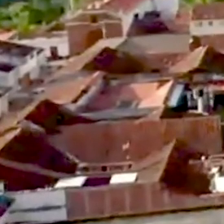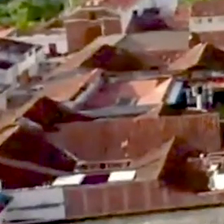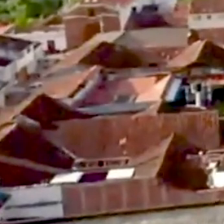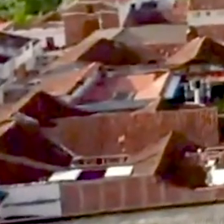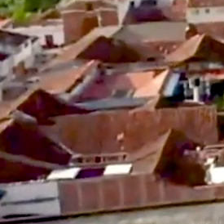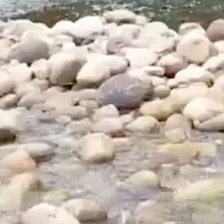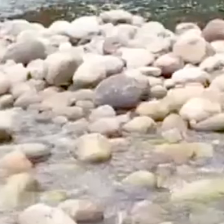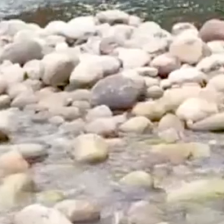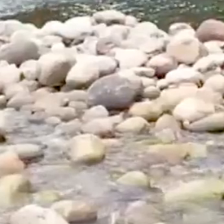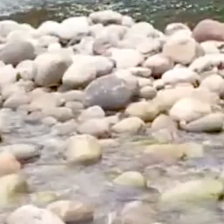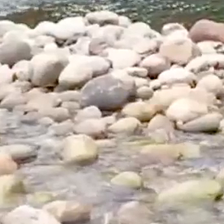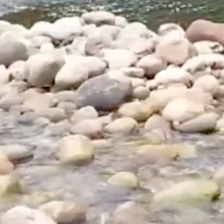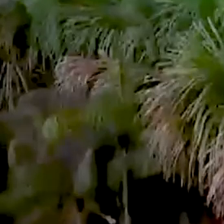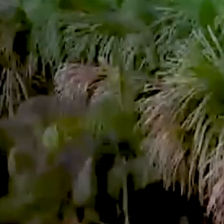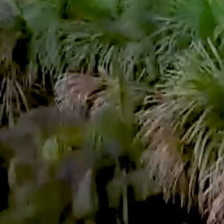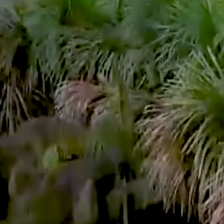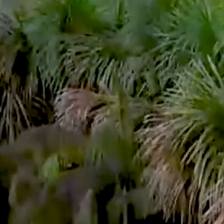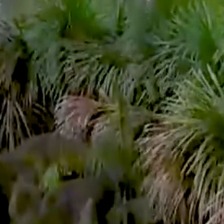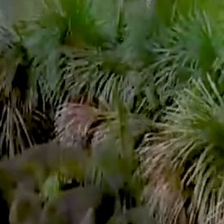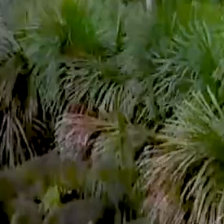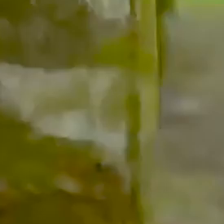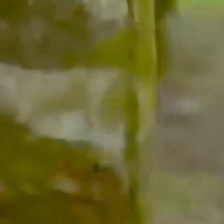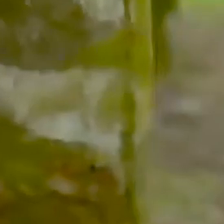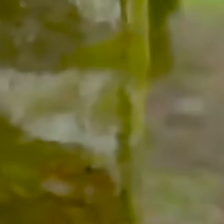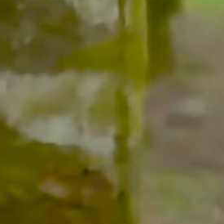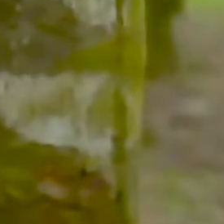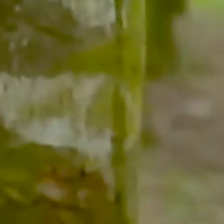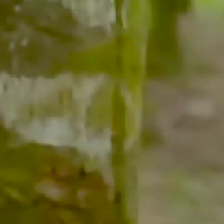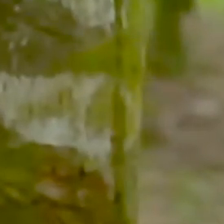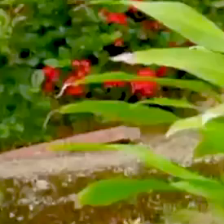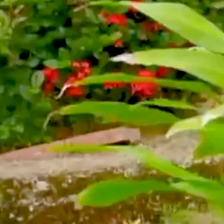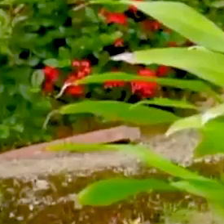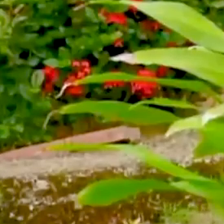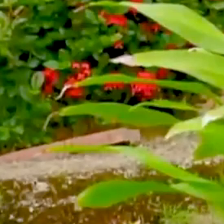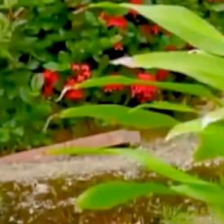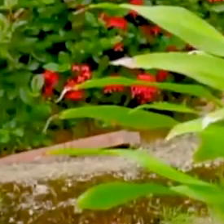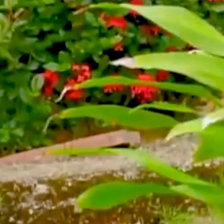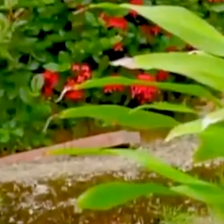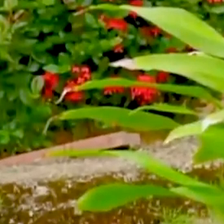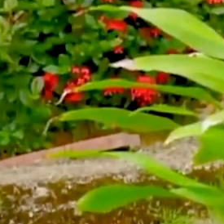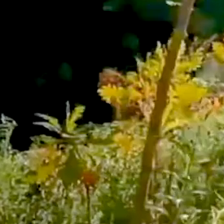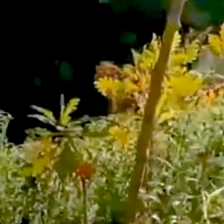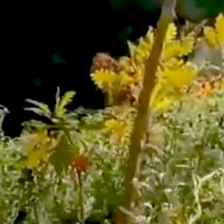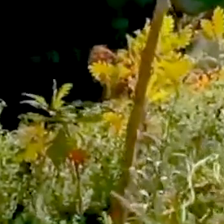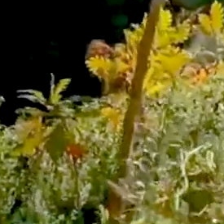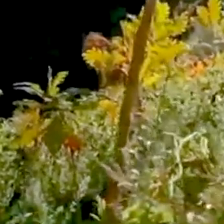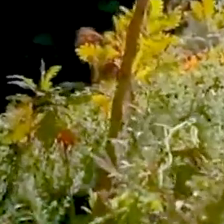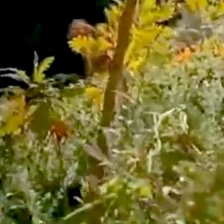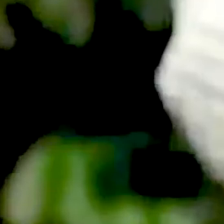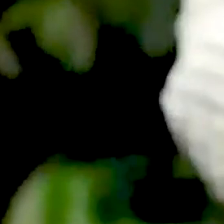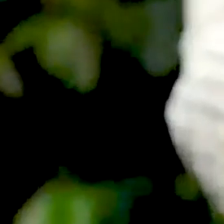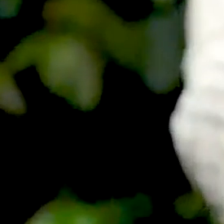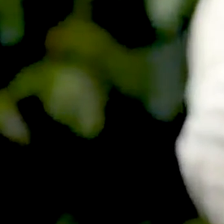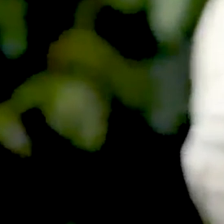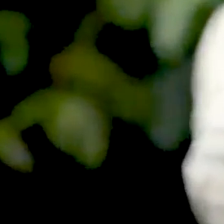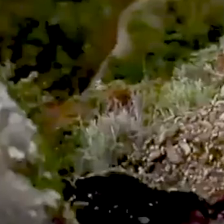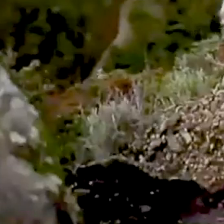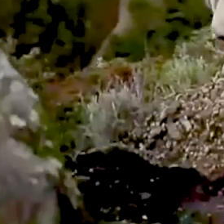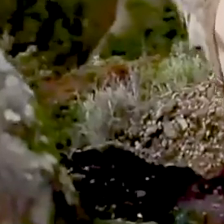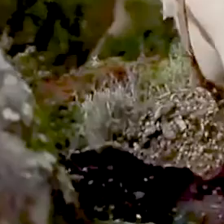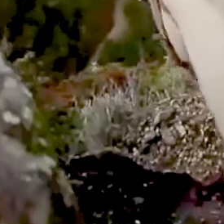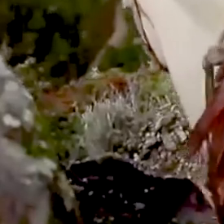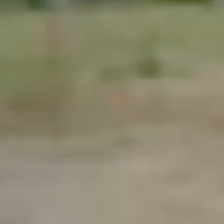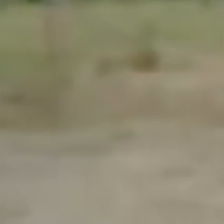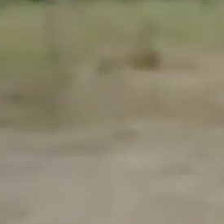ambiente, los asuntos agrarios, los ecosistemas naturales y sus cuidados son un compromiso diario, conscientes de lo que representan para todos